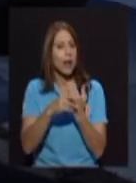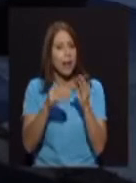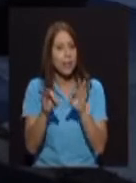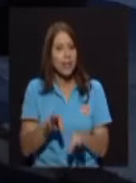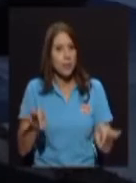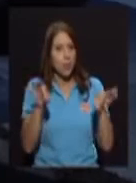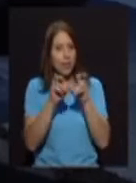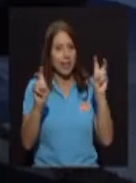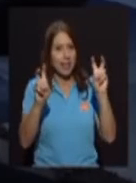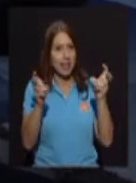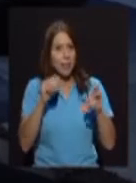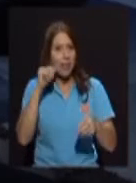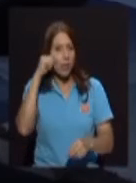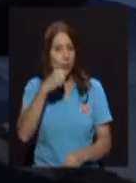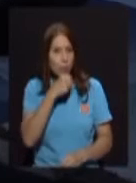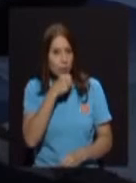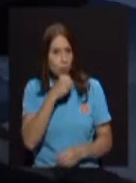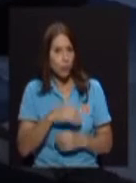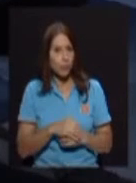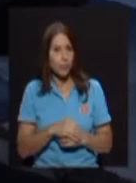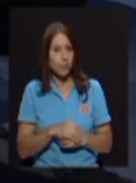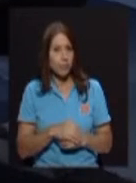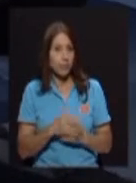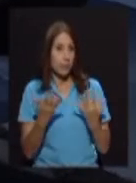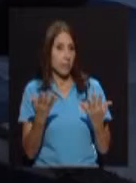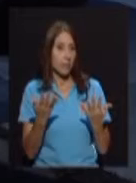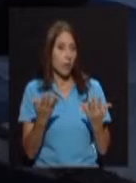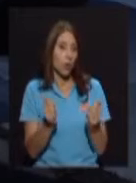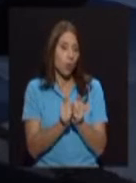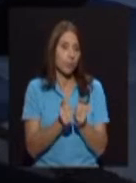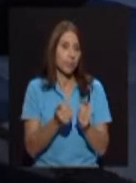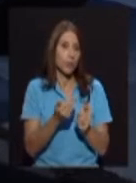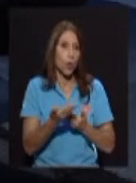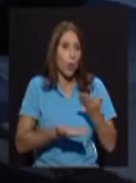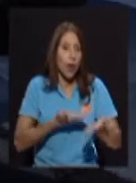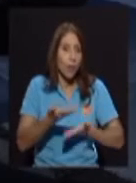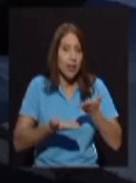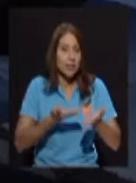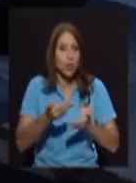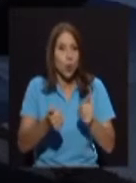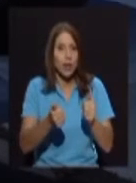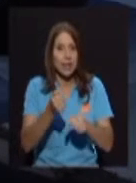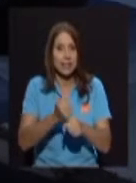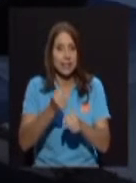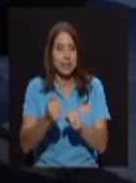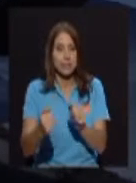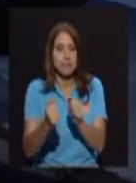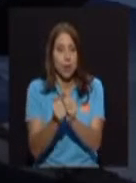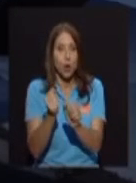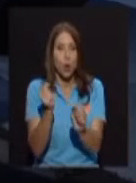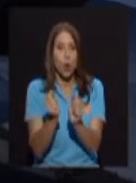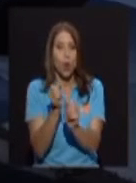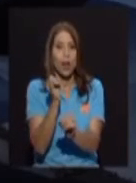importante en tema de adulto mayor, tanto en las colaboraciones con la